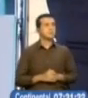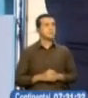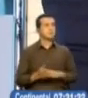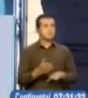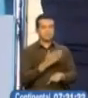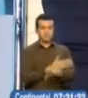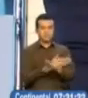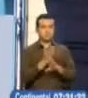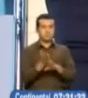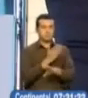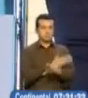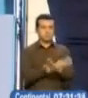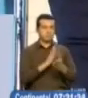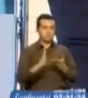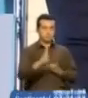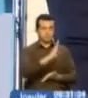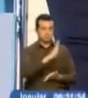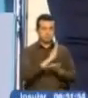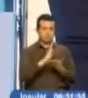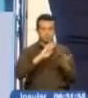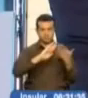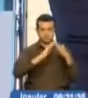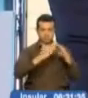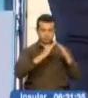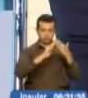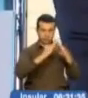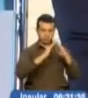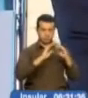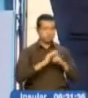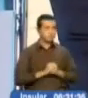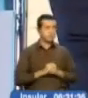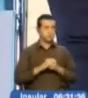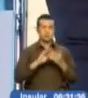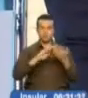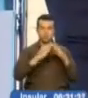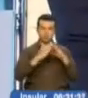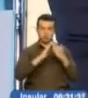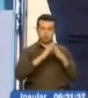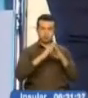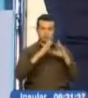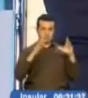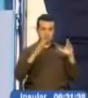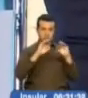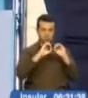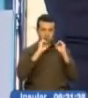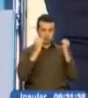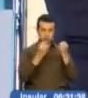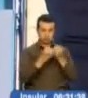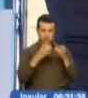Antes, el barrio construía comunidad. La comunidad construía organizaciones.